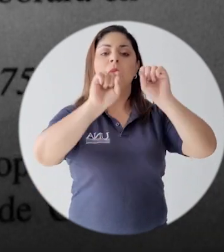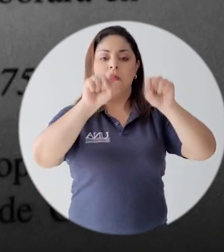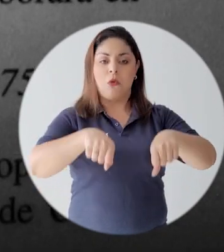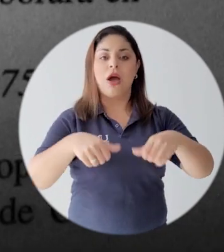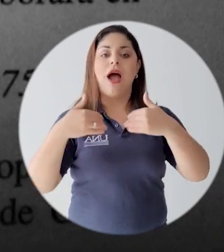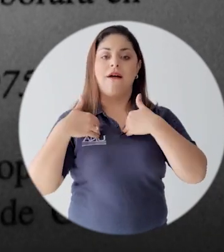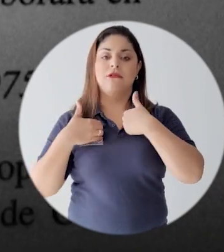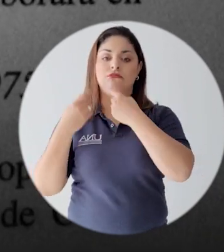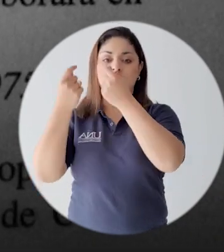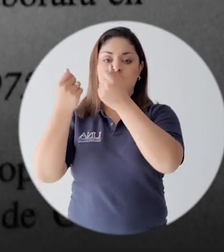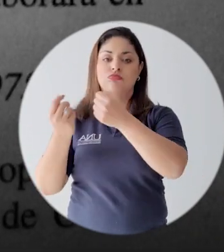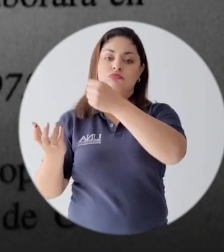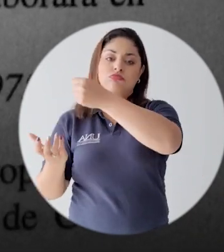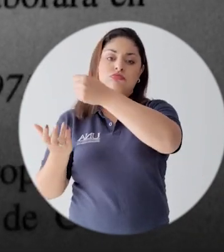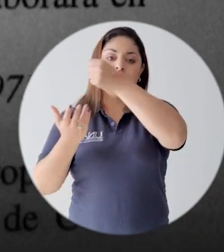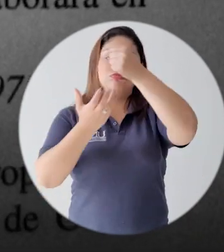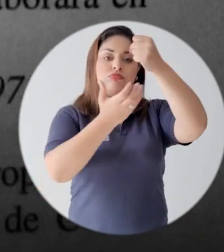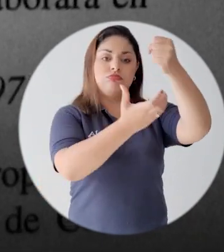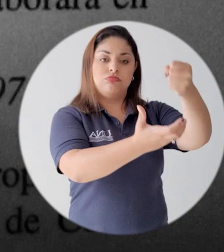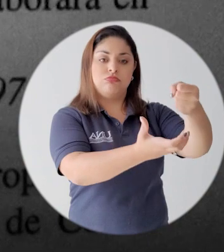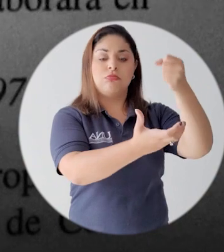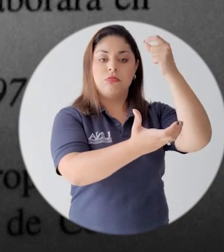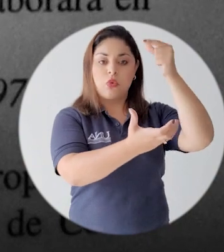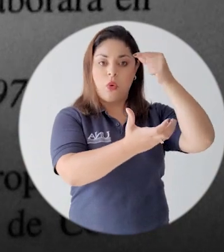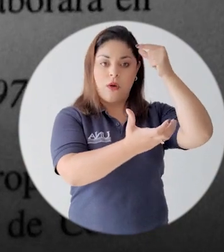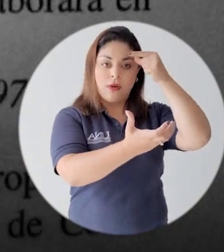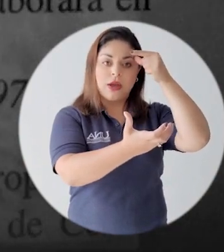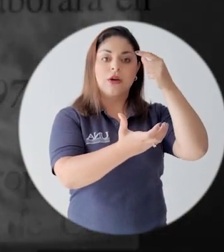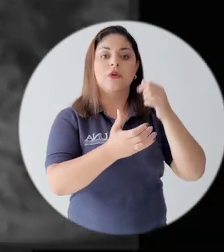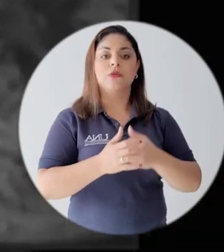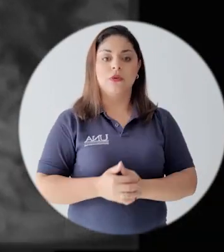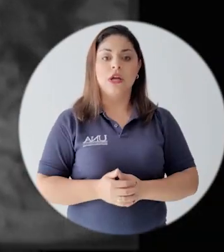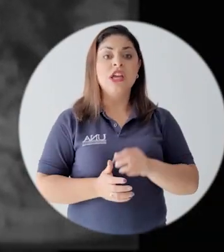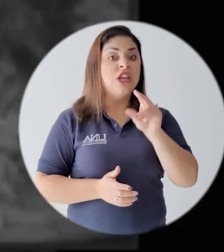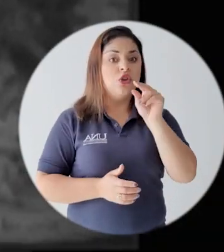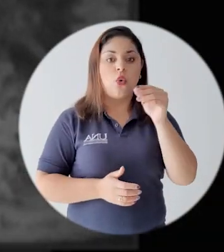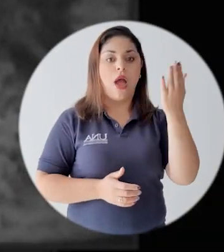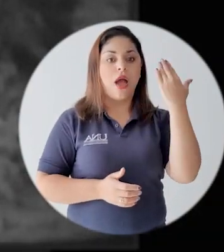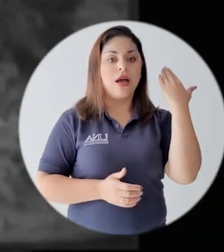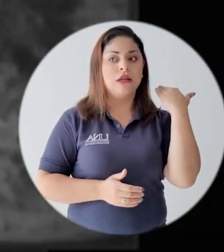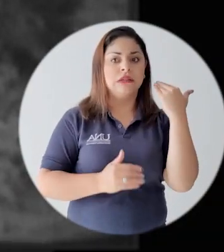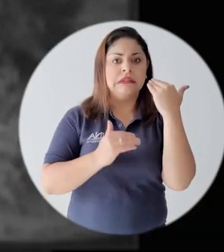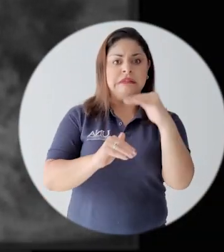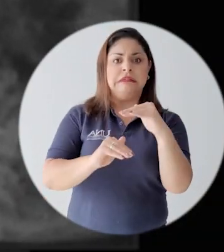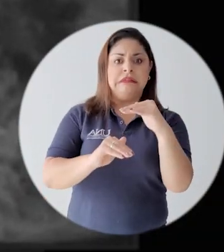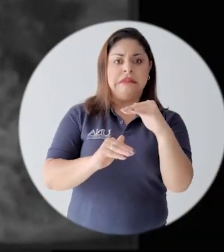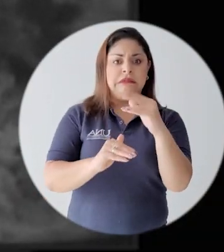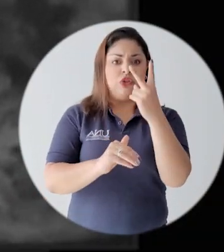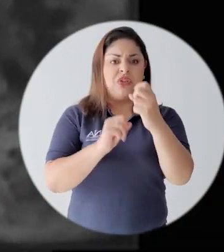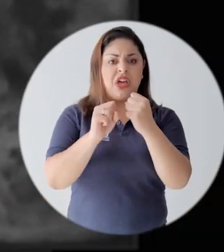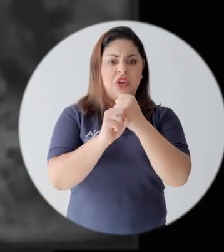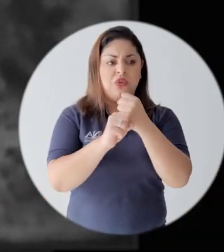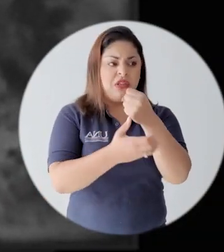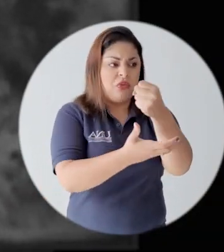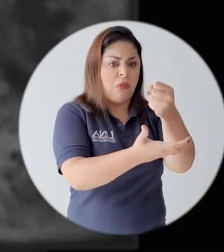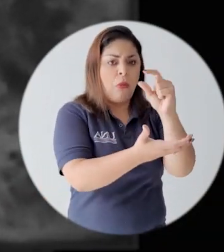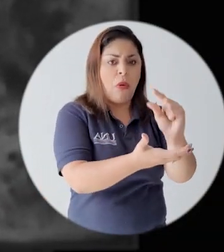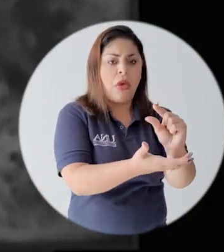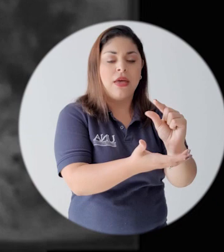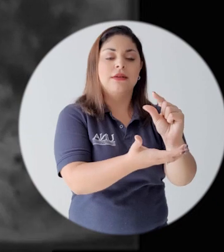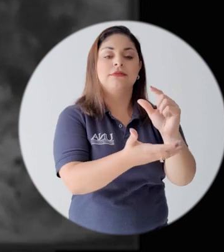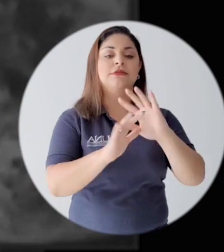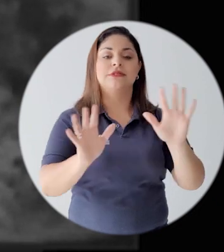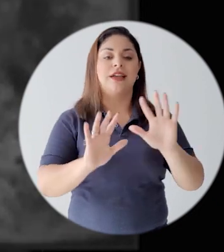sucesivo recursos estatales y autónomos en vez del presupuesto limitado que le asignó el gobierno en los primeros 2 años.